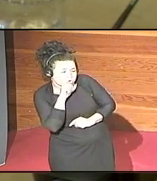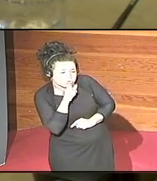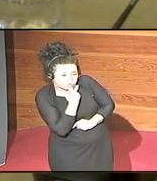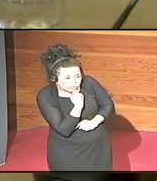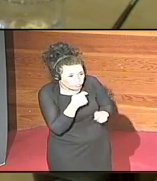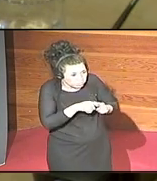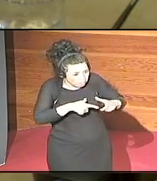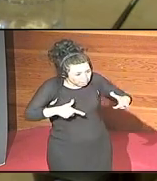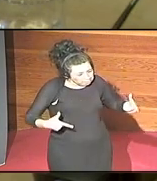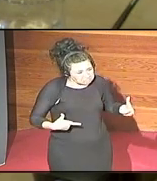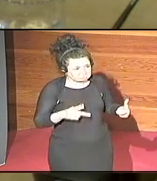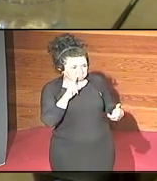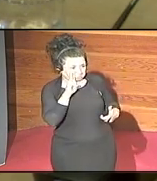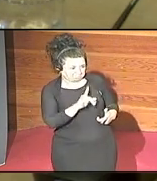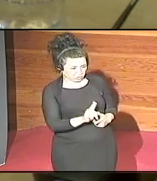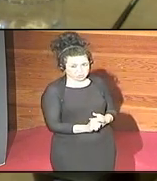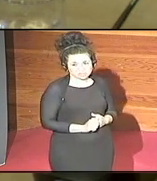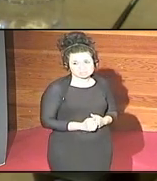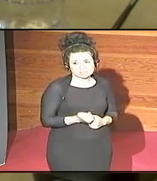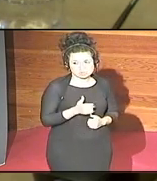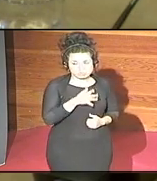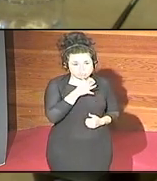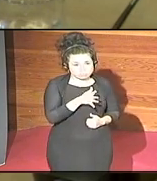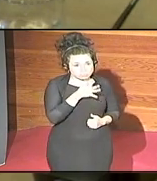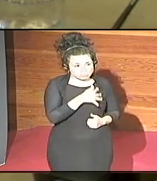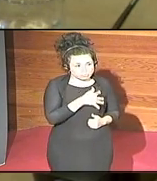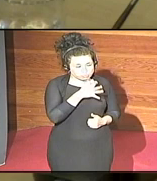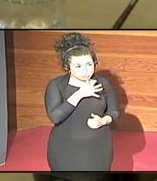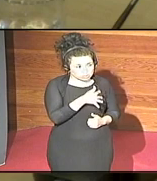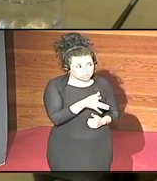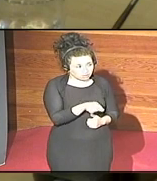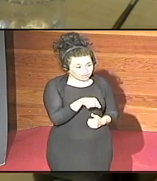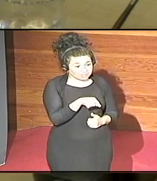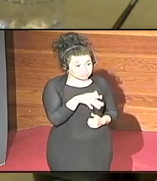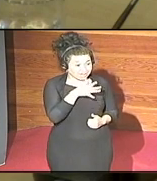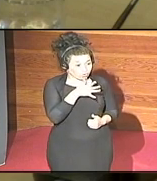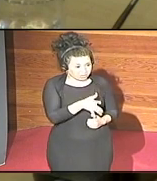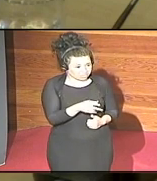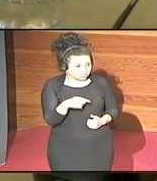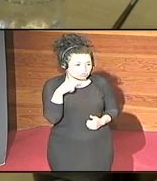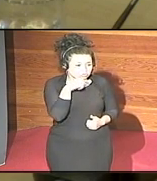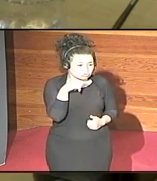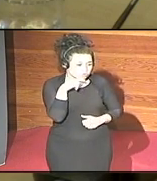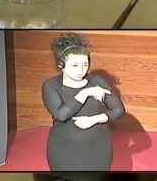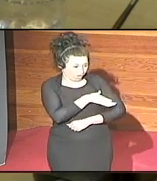creciente yo no lo veo. Esto es uno de los argumentos que utiliza el Kremlin. De hecho,